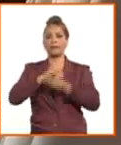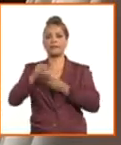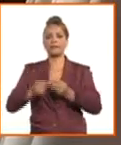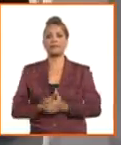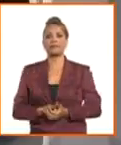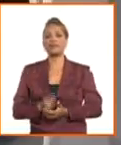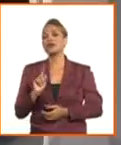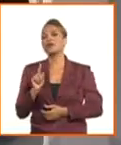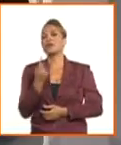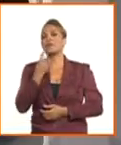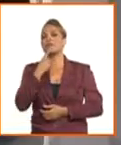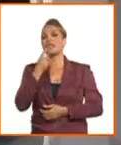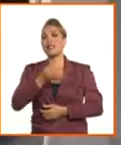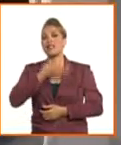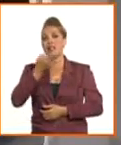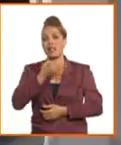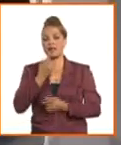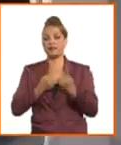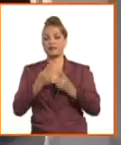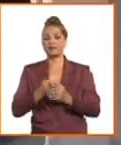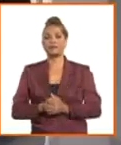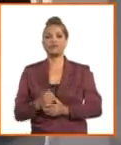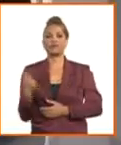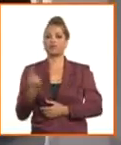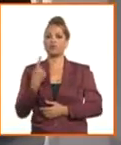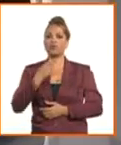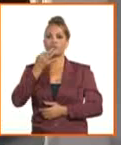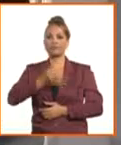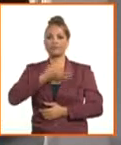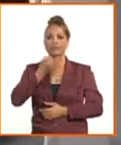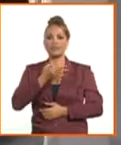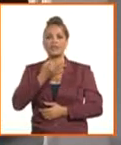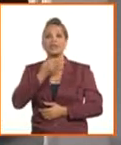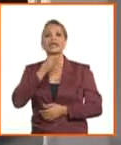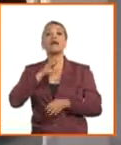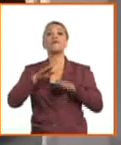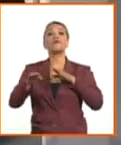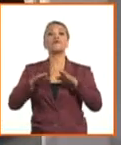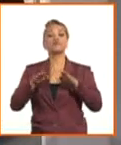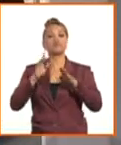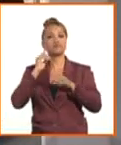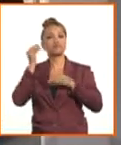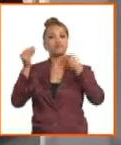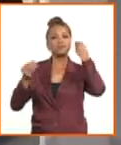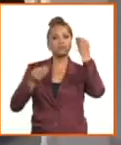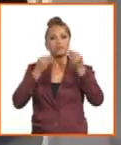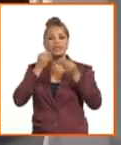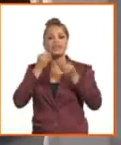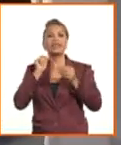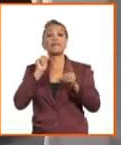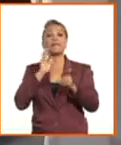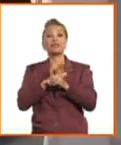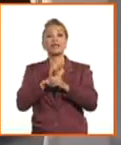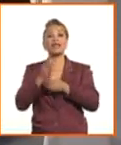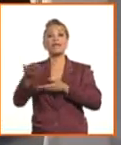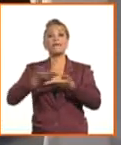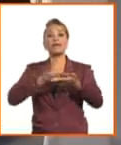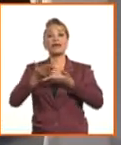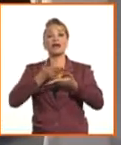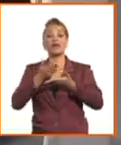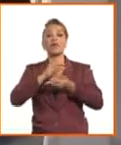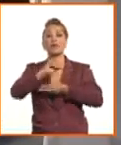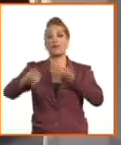siguiente. Nosotros, como bien plantea, nosotros nos estamos moviendo en la dirección de construir ese mercado cambiario. Porque el mercado cambiario lo vamos a